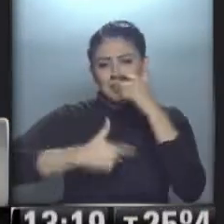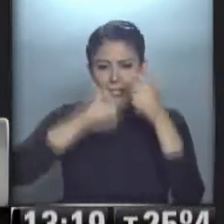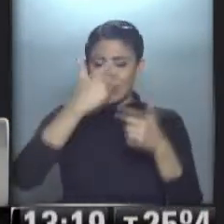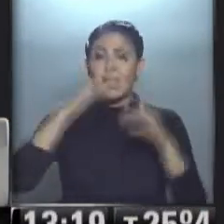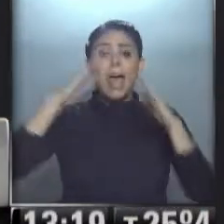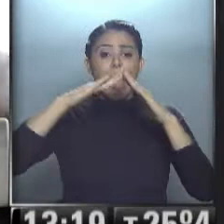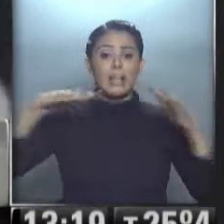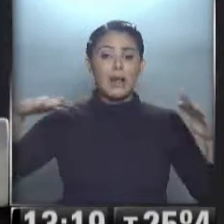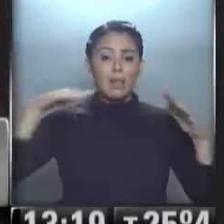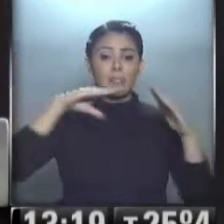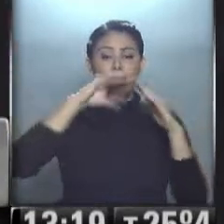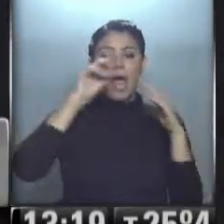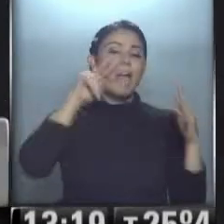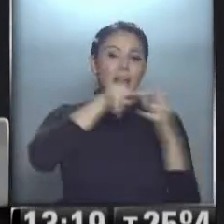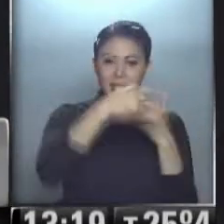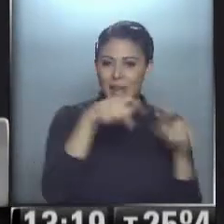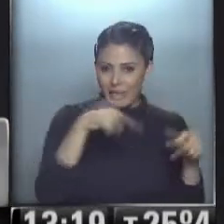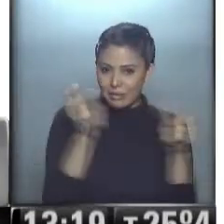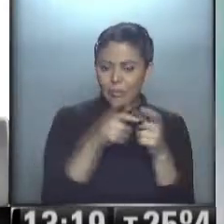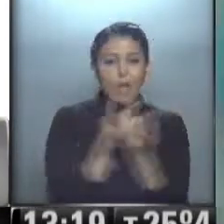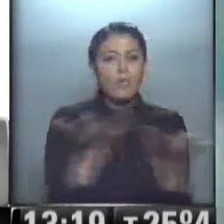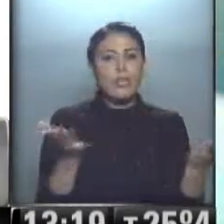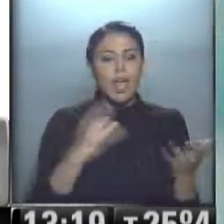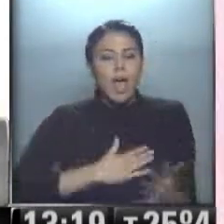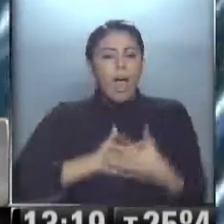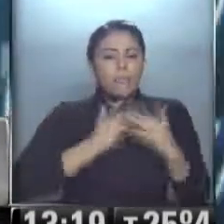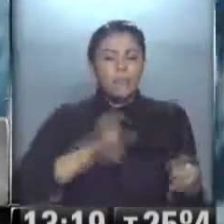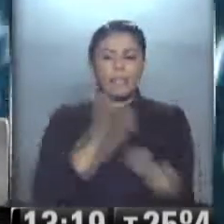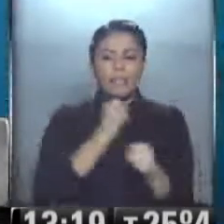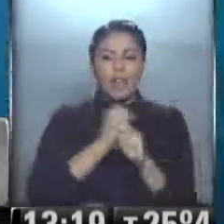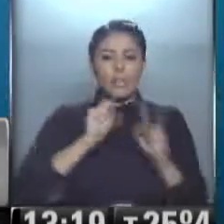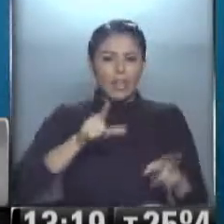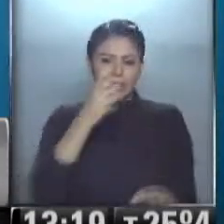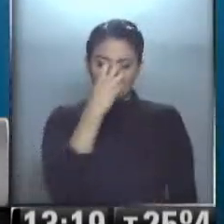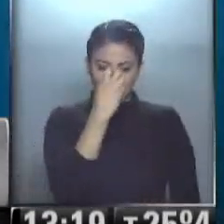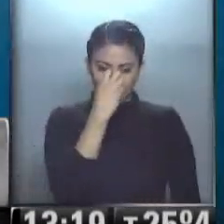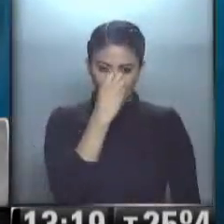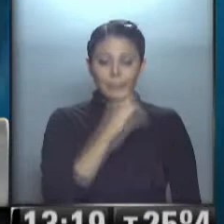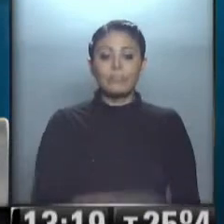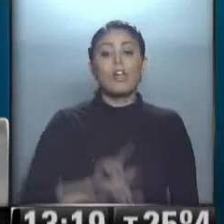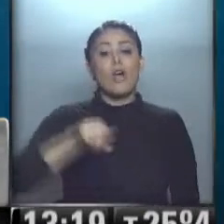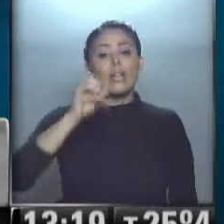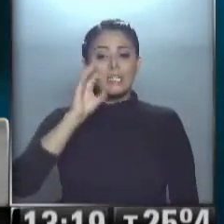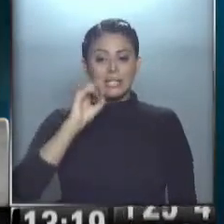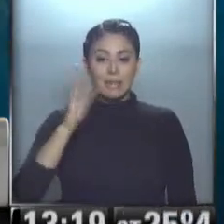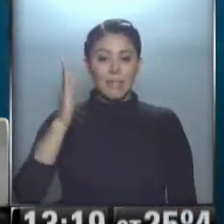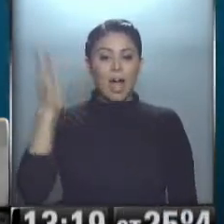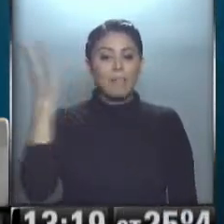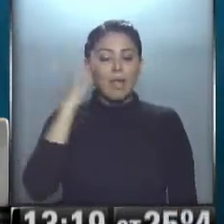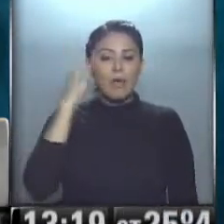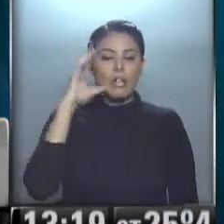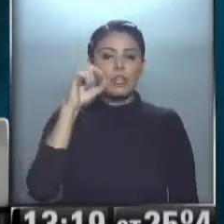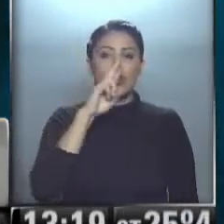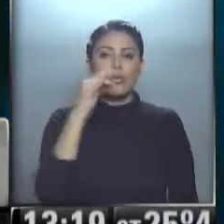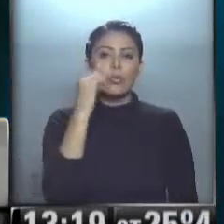la carpa invisible un trabajo que muestra el amor y la pasión por este arte milenaria el circo memorias cruzadas esta es la película